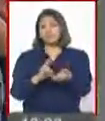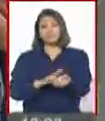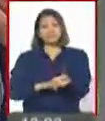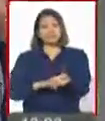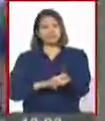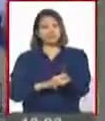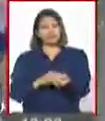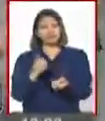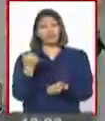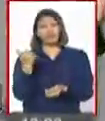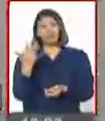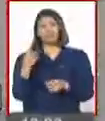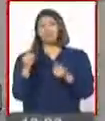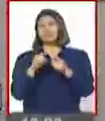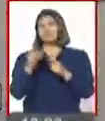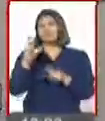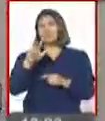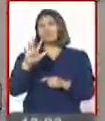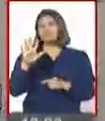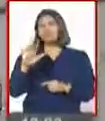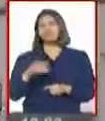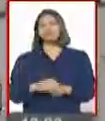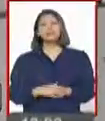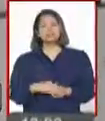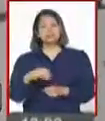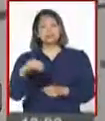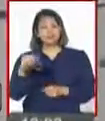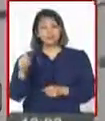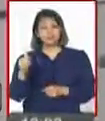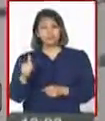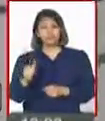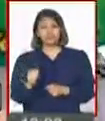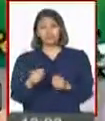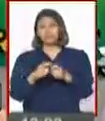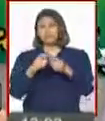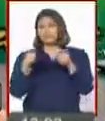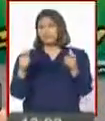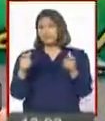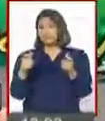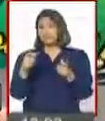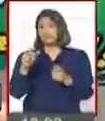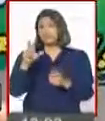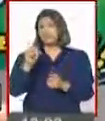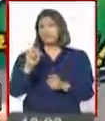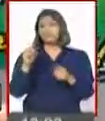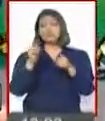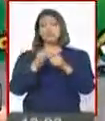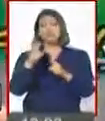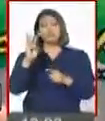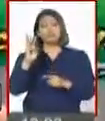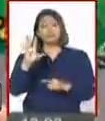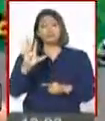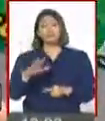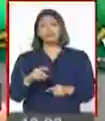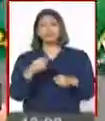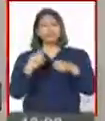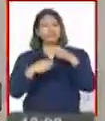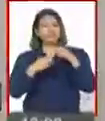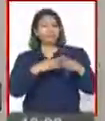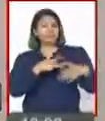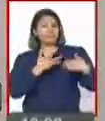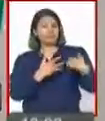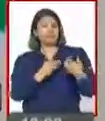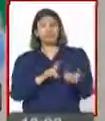necesita, de 15 a 35 bolivianos. Lo que viene a ser las curaciones grandes de 30 a 65 y para aquellos cardíacos y